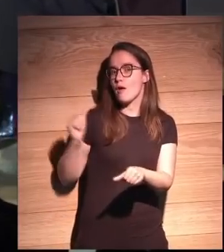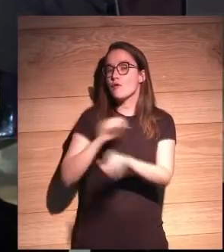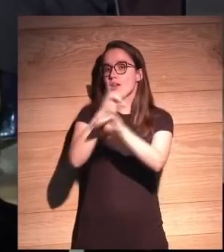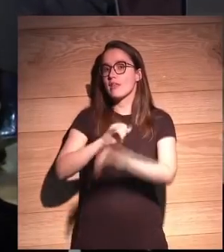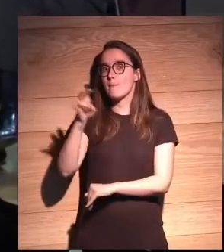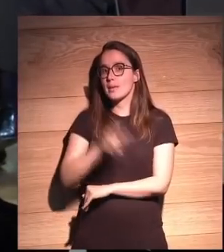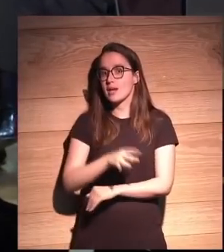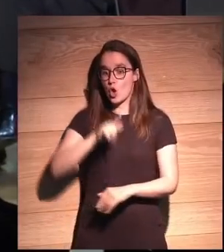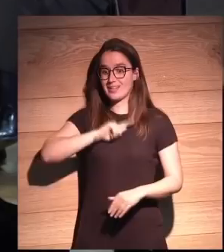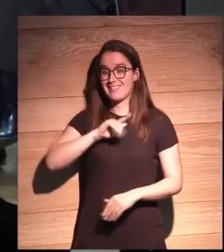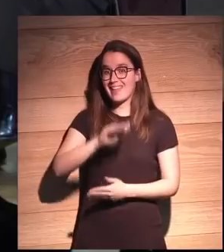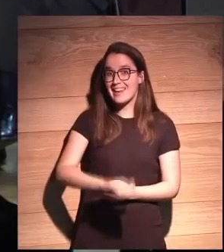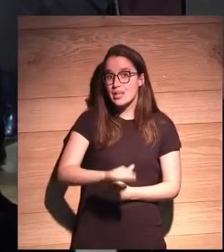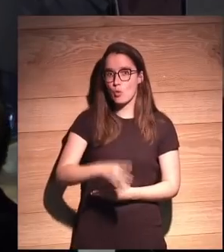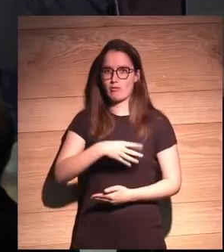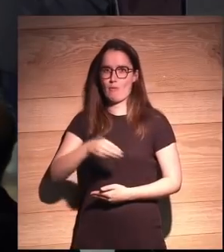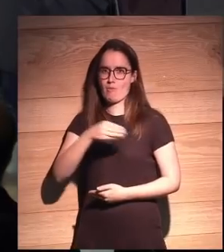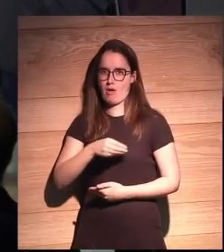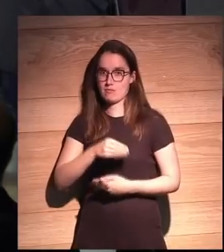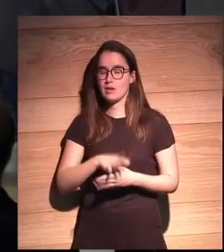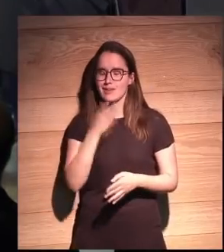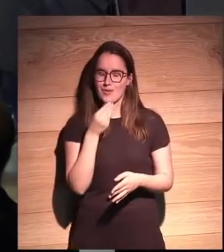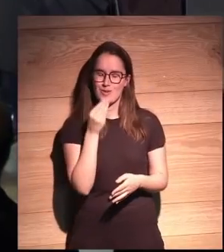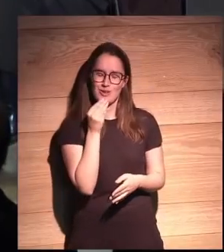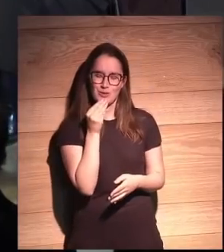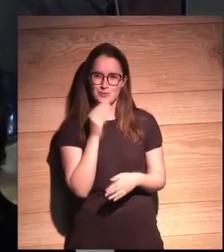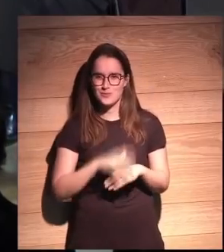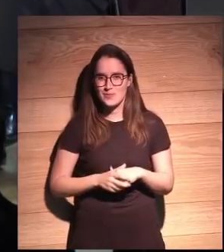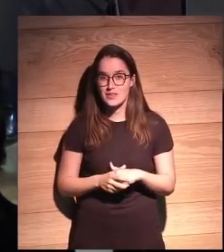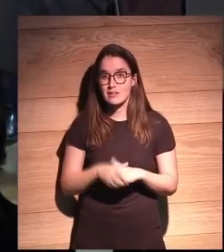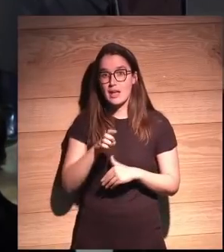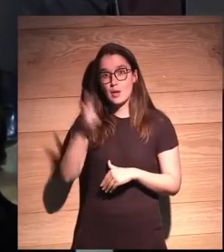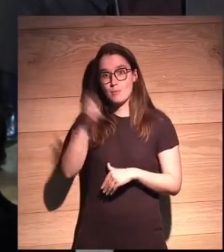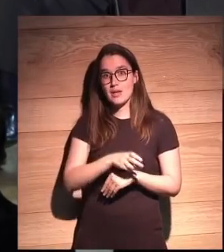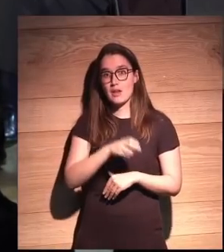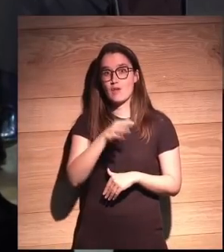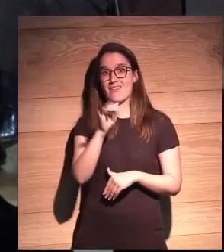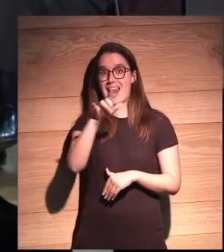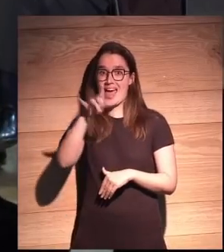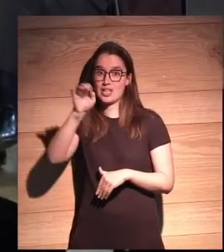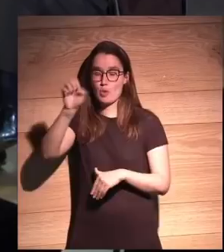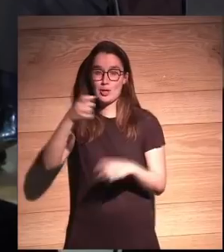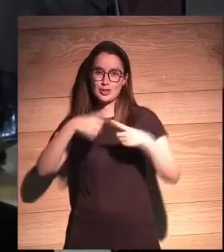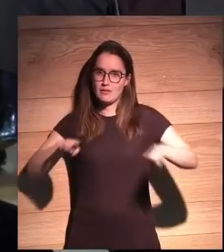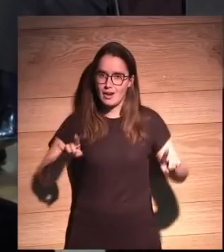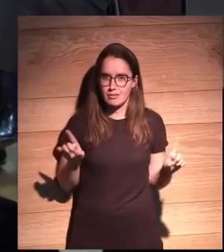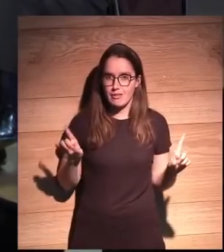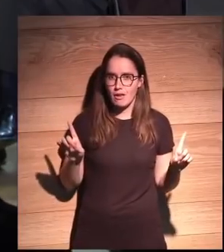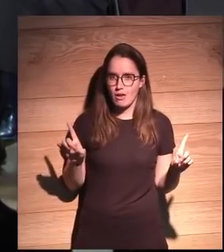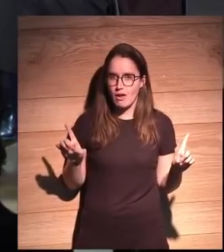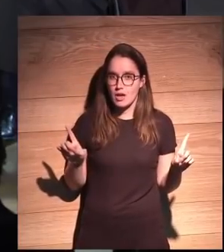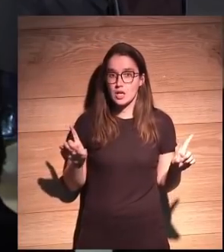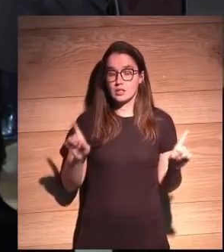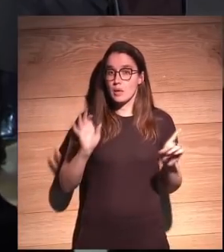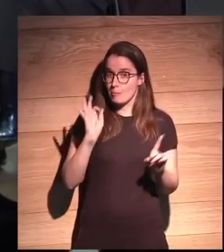mamar. Es lo que siente el niño cuando mama. Qué bonito. Precioso. Mamar. De ahí viene felatio también, pero eso es otra... Eso... No,